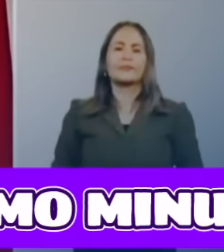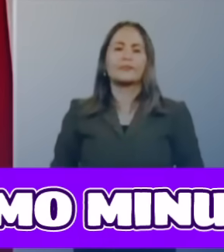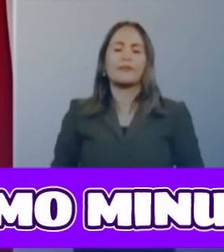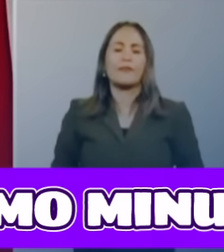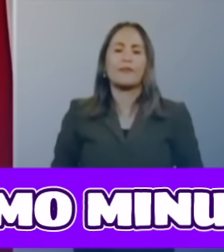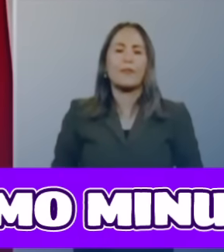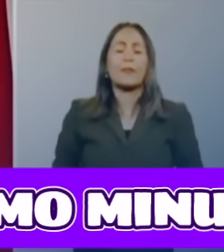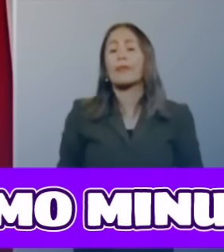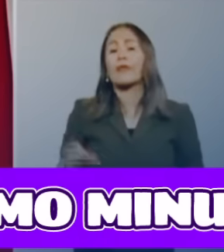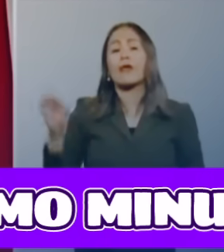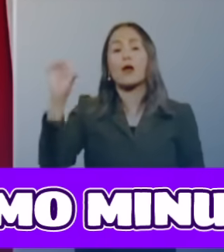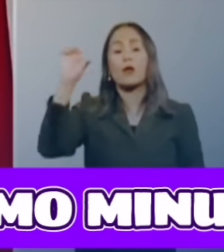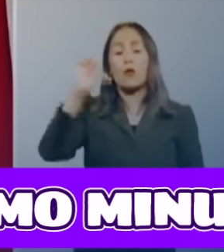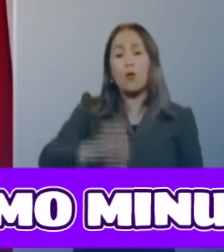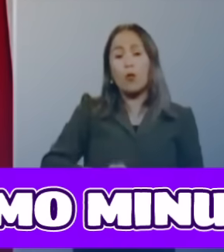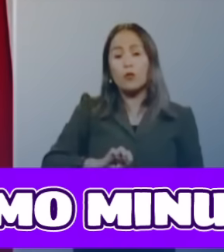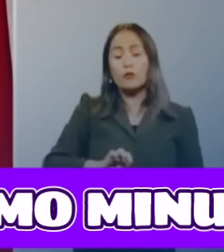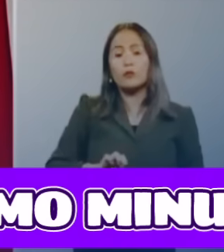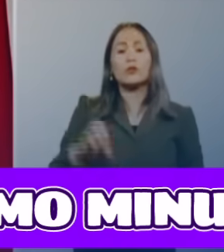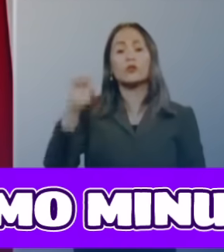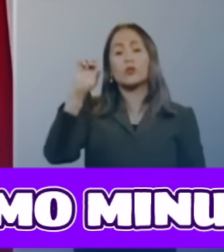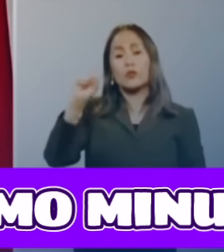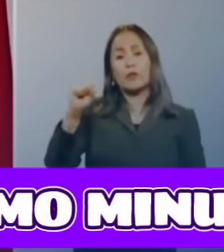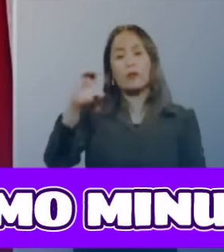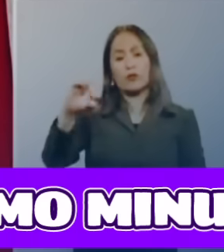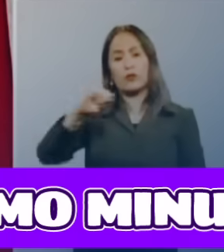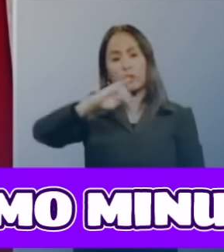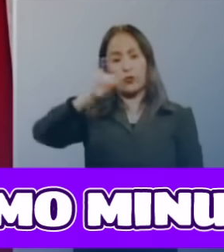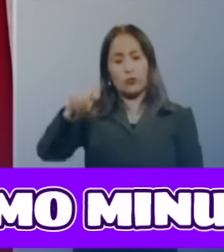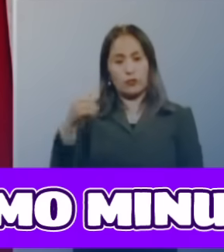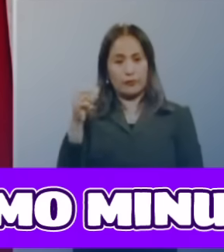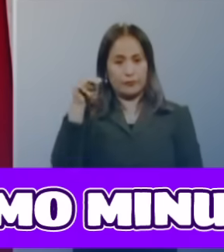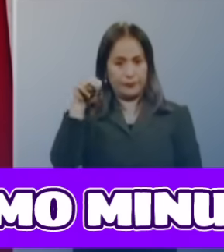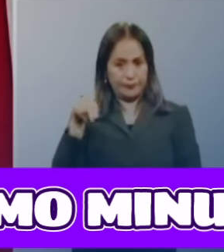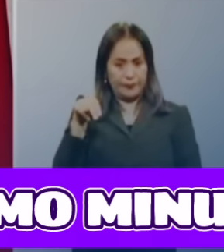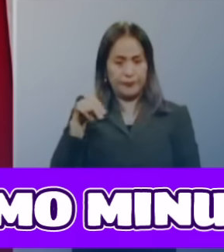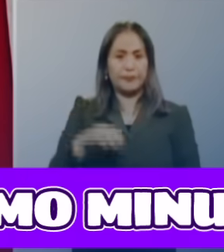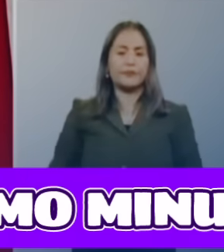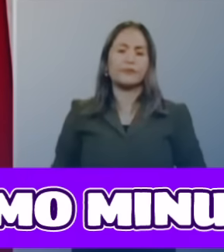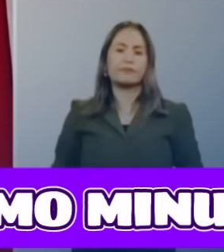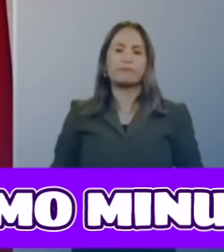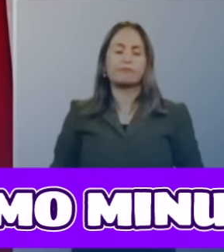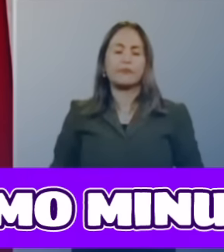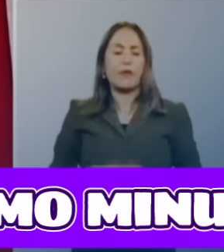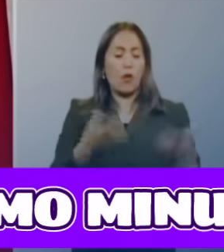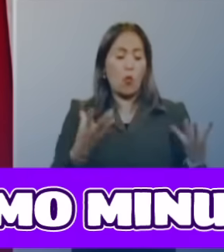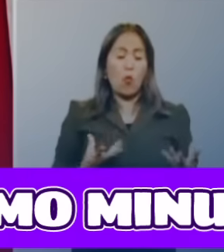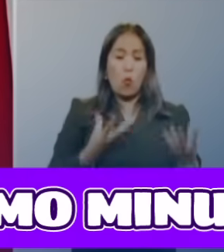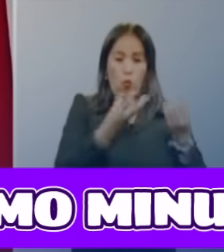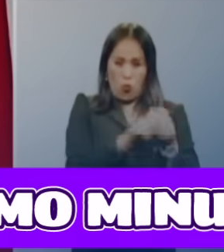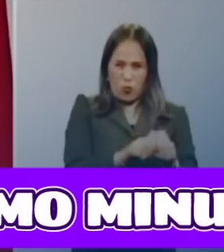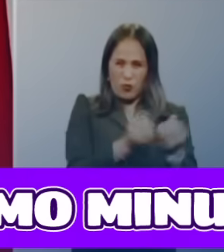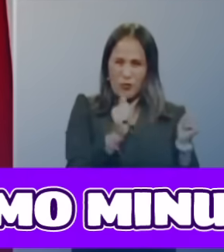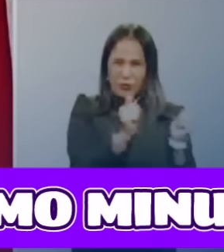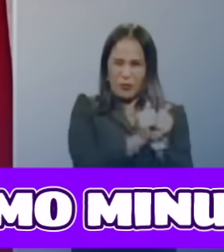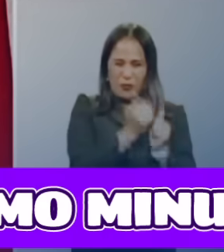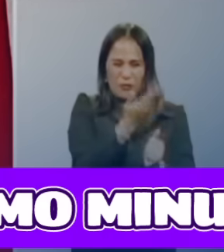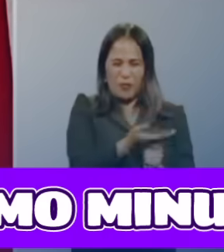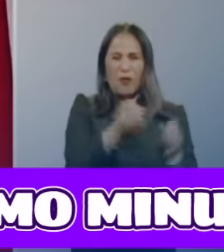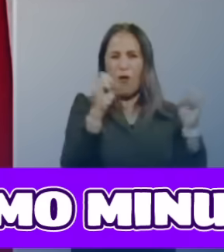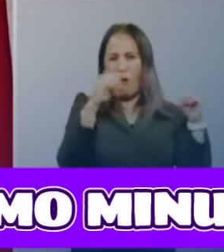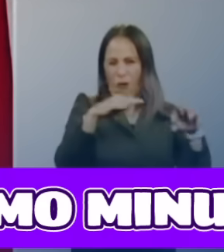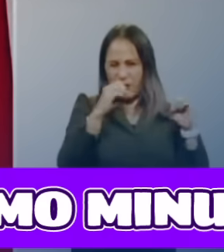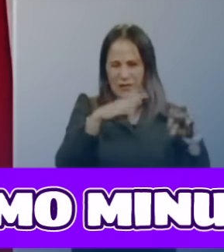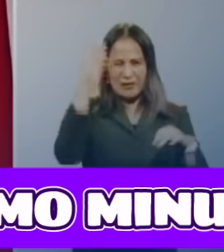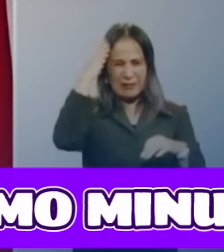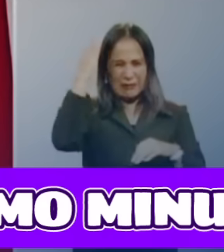En esta ocasión, la Suprema Corte de Justicia de la Nación, en colaboración con la Oficina